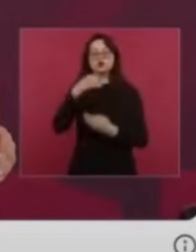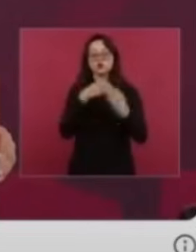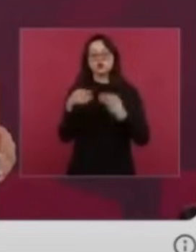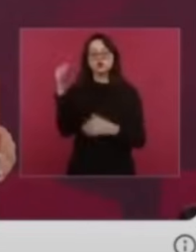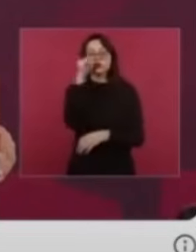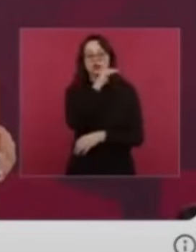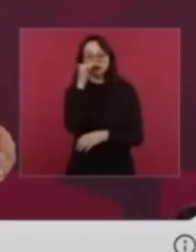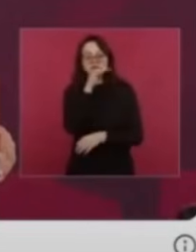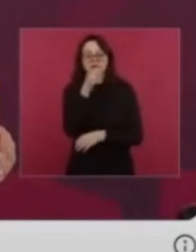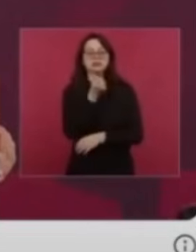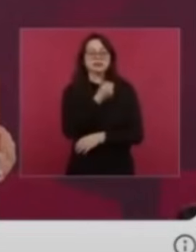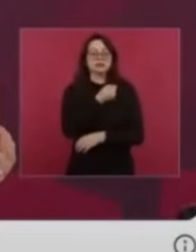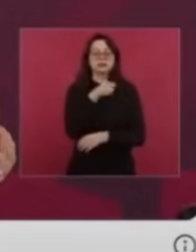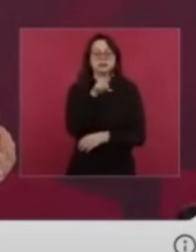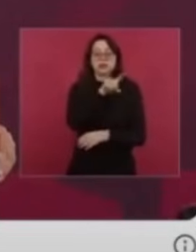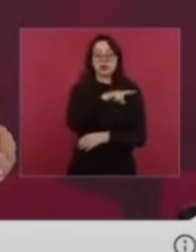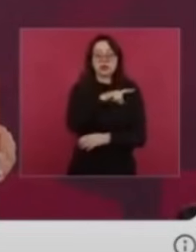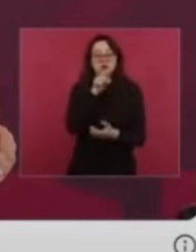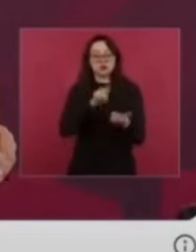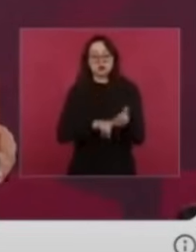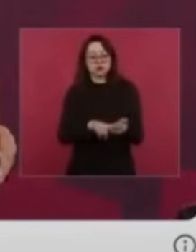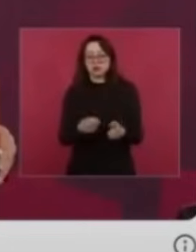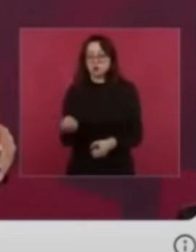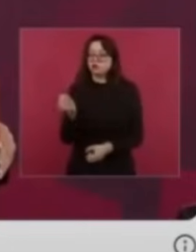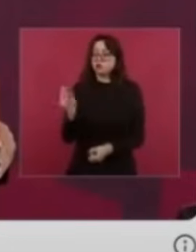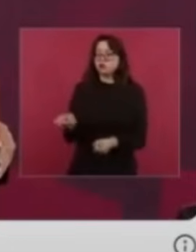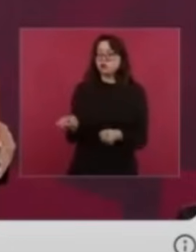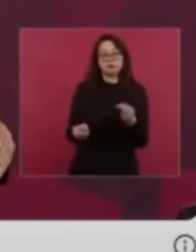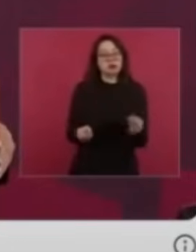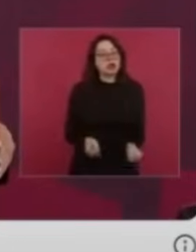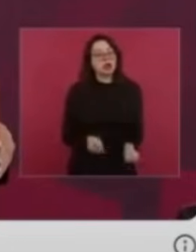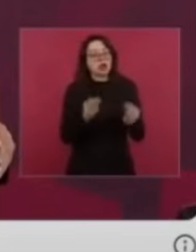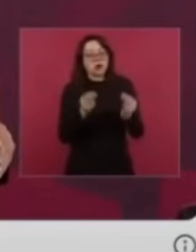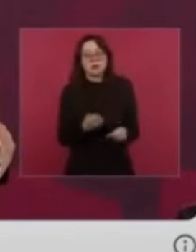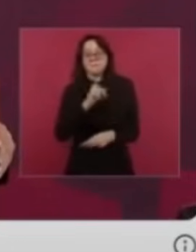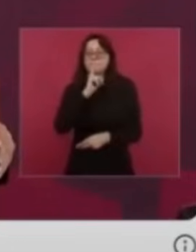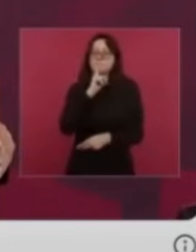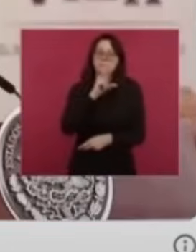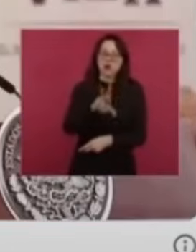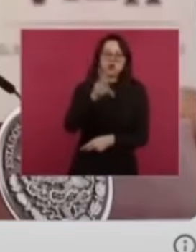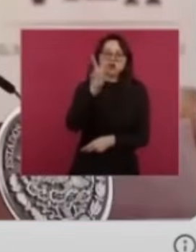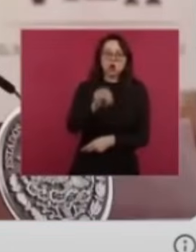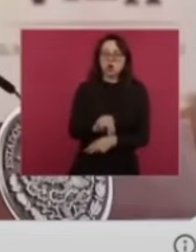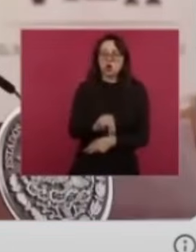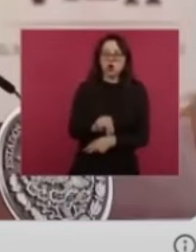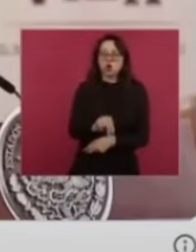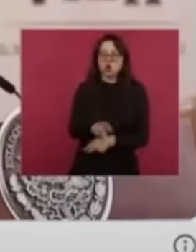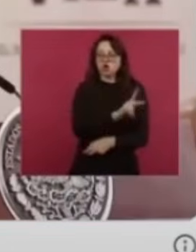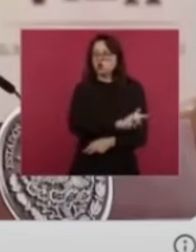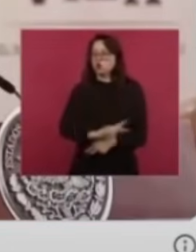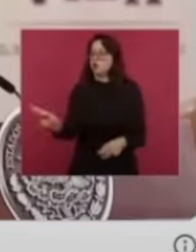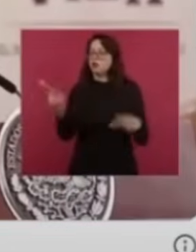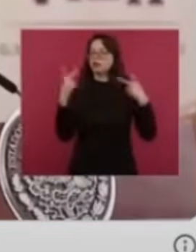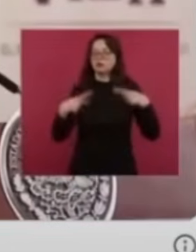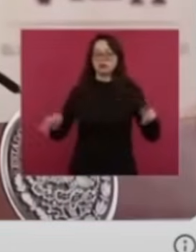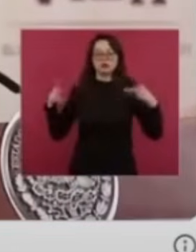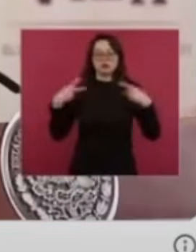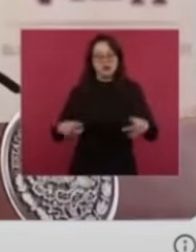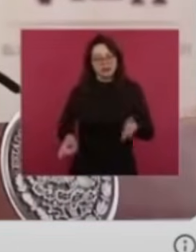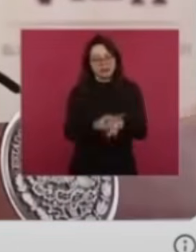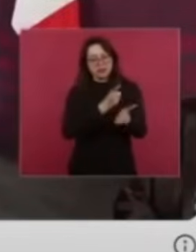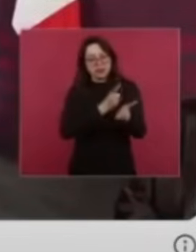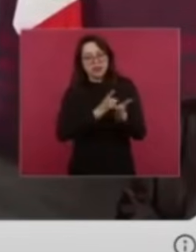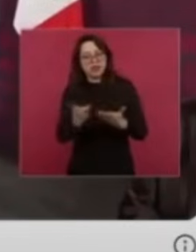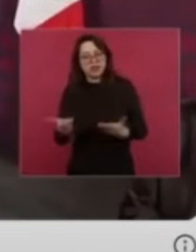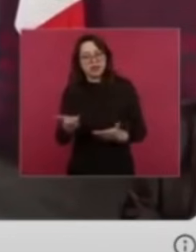salud No es un privilegio es un derecho de nuestro pueblo queremos que